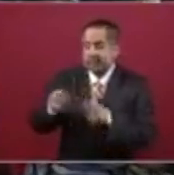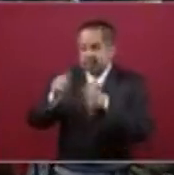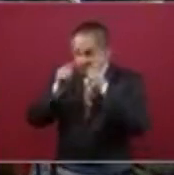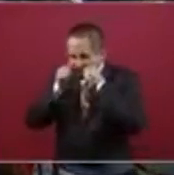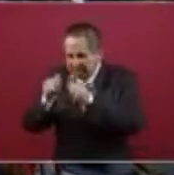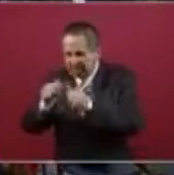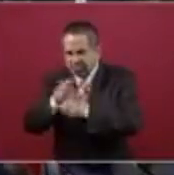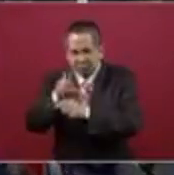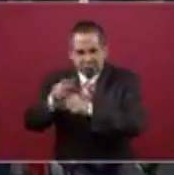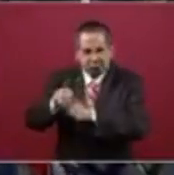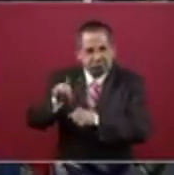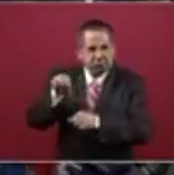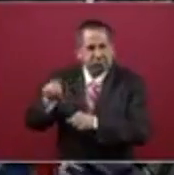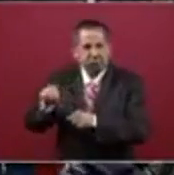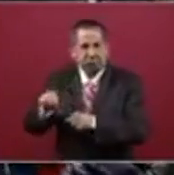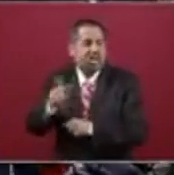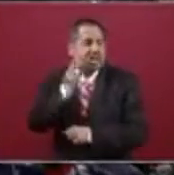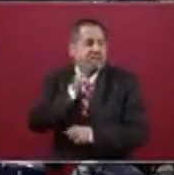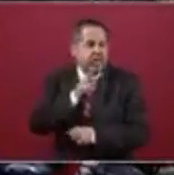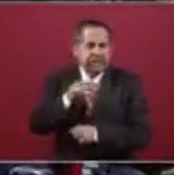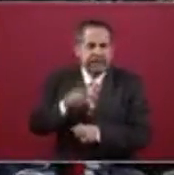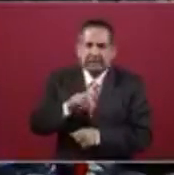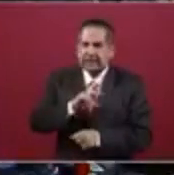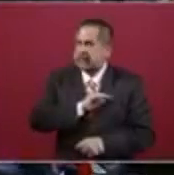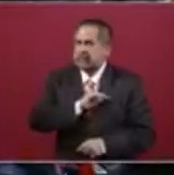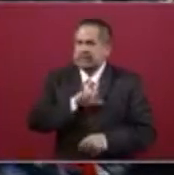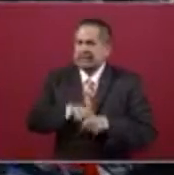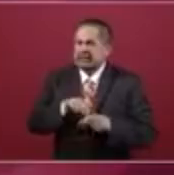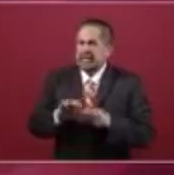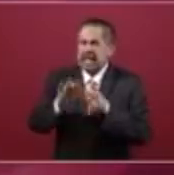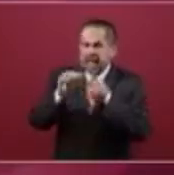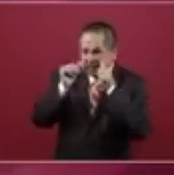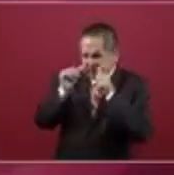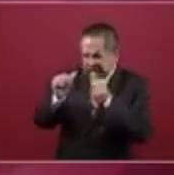atención especial a Pemex.